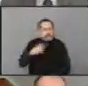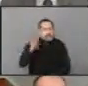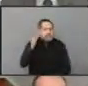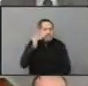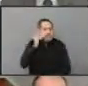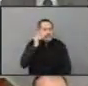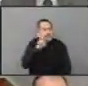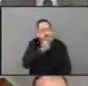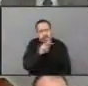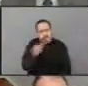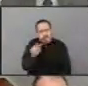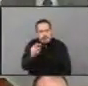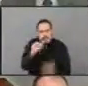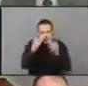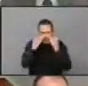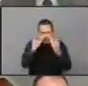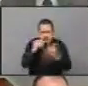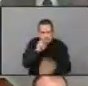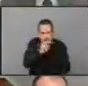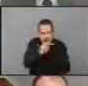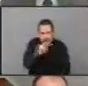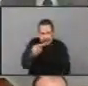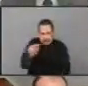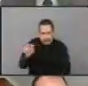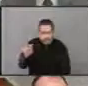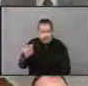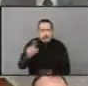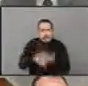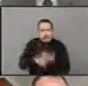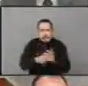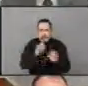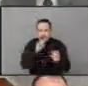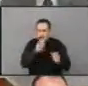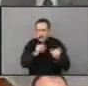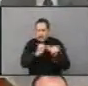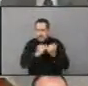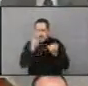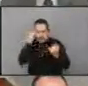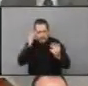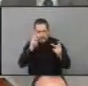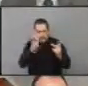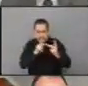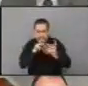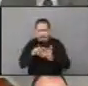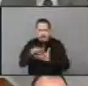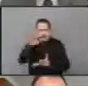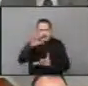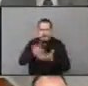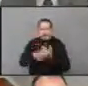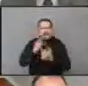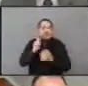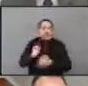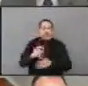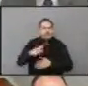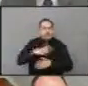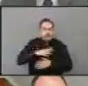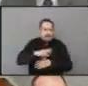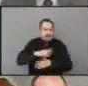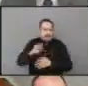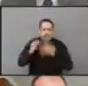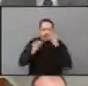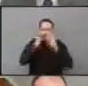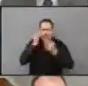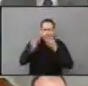es a lo que veo que tenemos la posición mayoritaria, es que hay